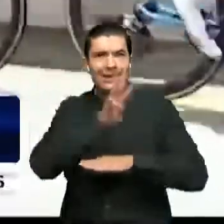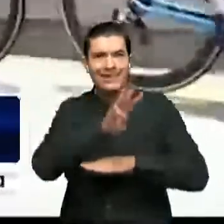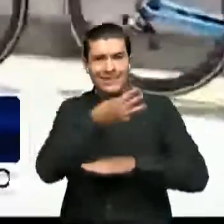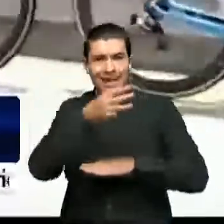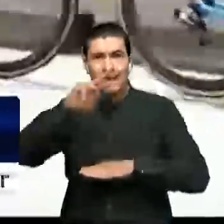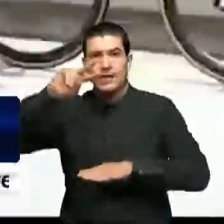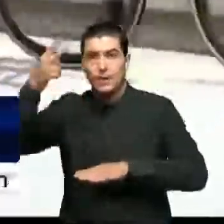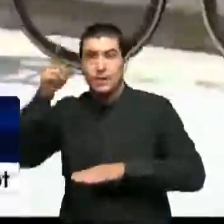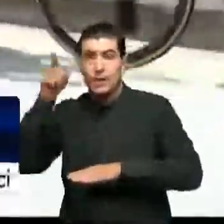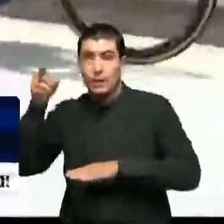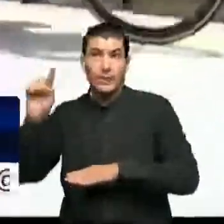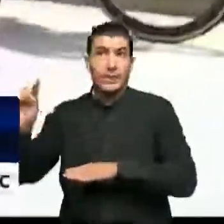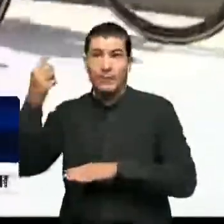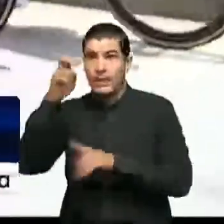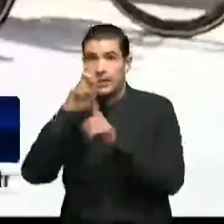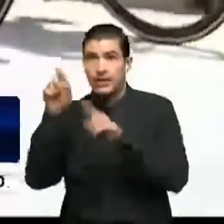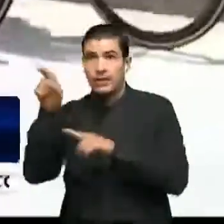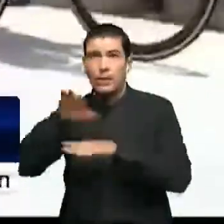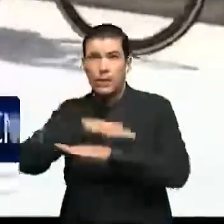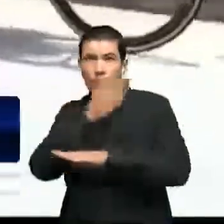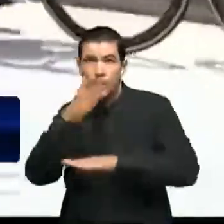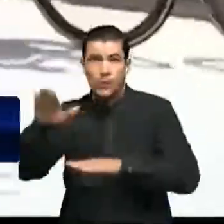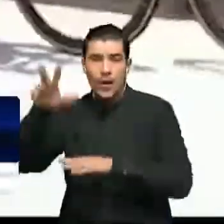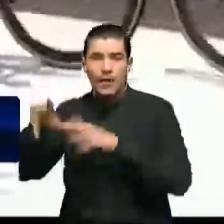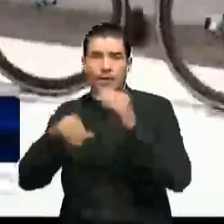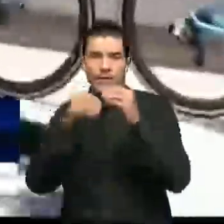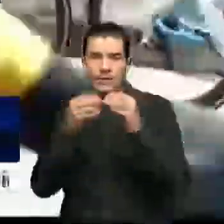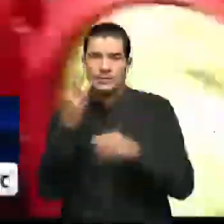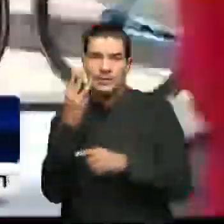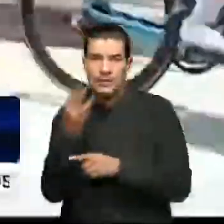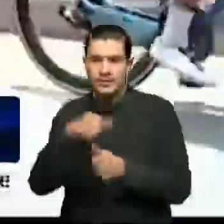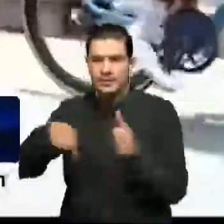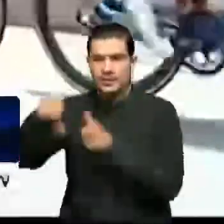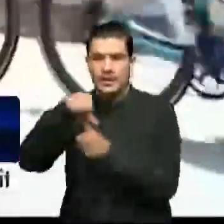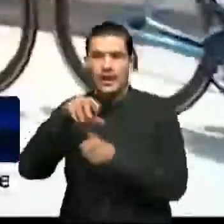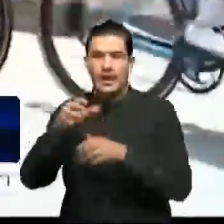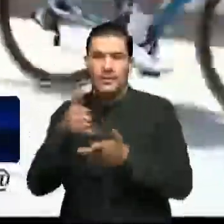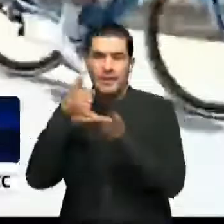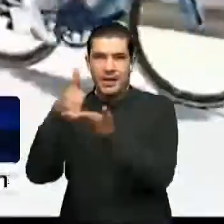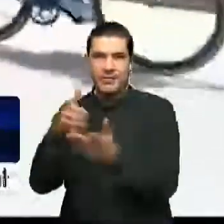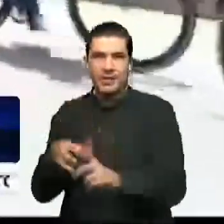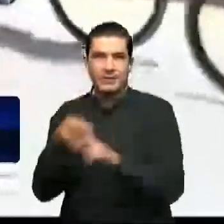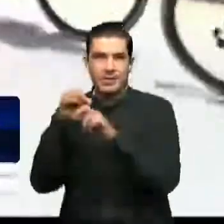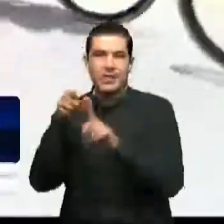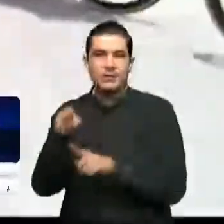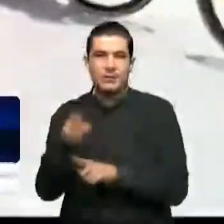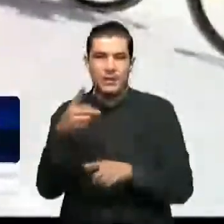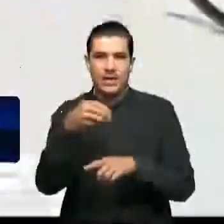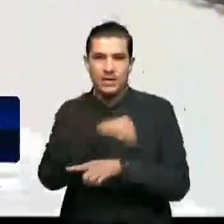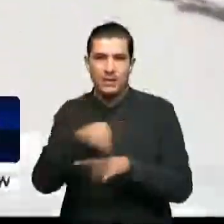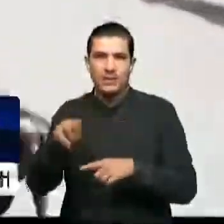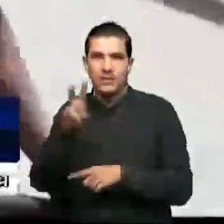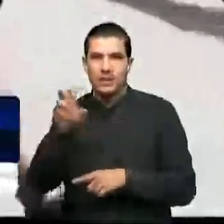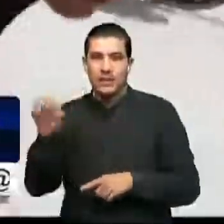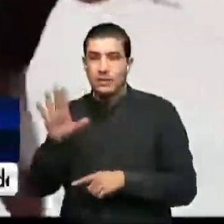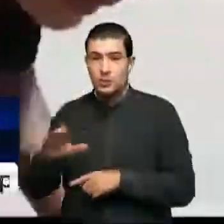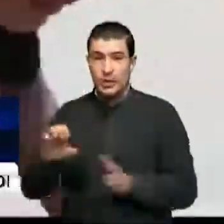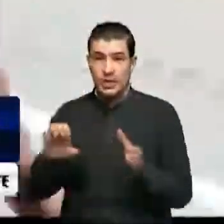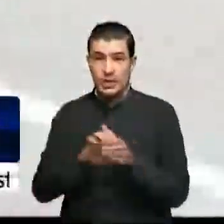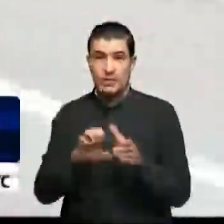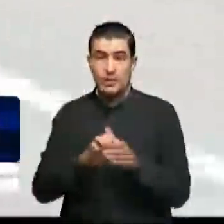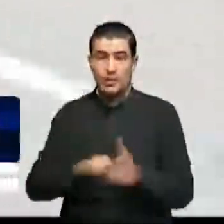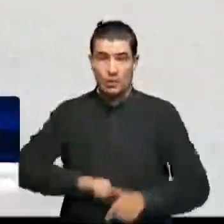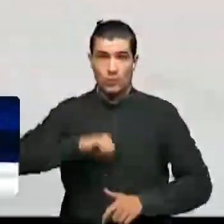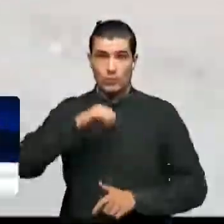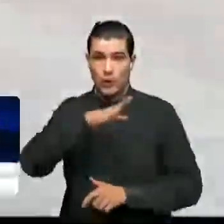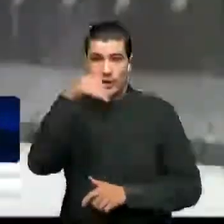segunda y uno de primera categoría además de tres metas volantes y un premio especial en el kilómetro 70 el equipo orgullo país asuma con